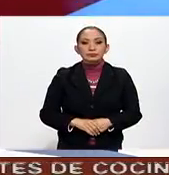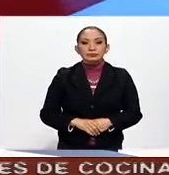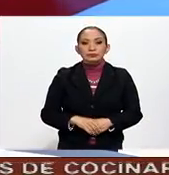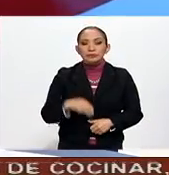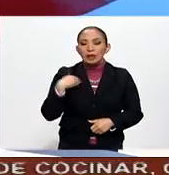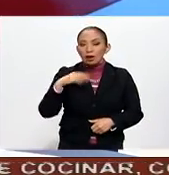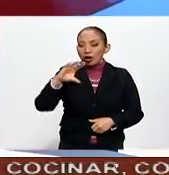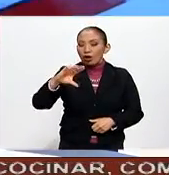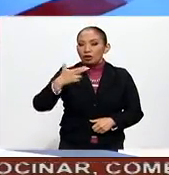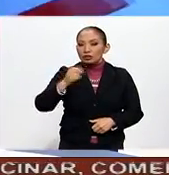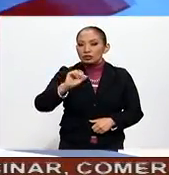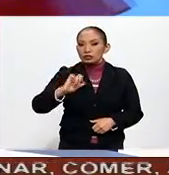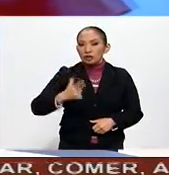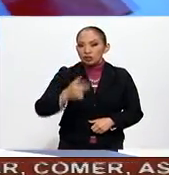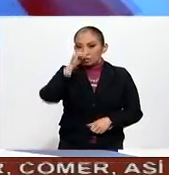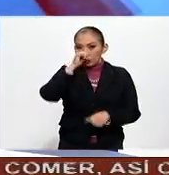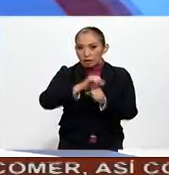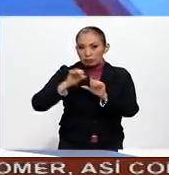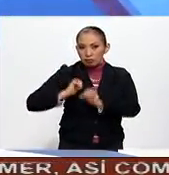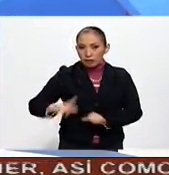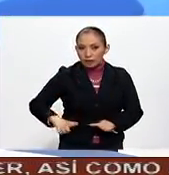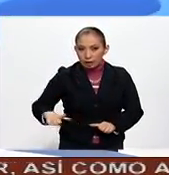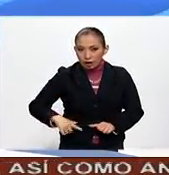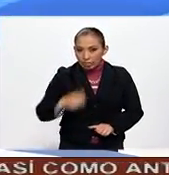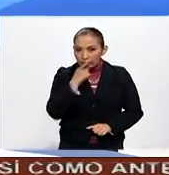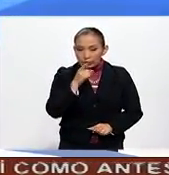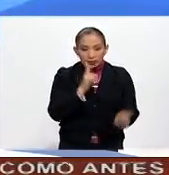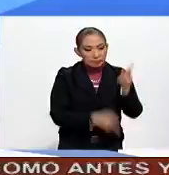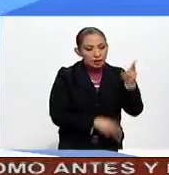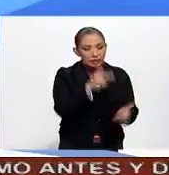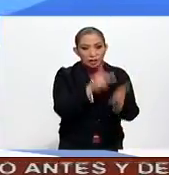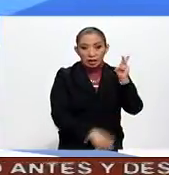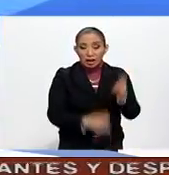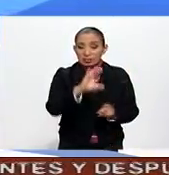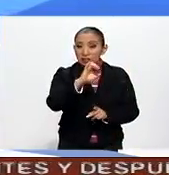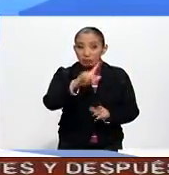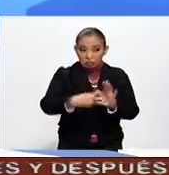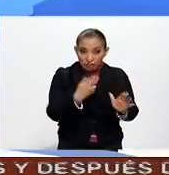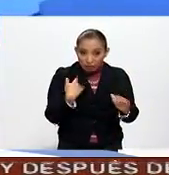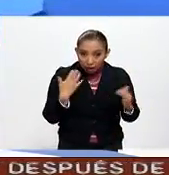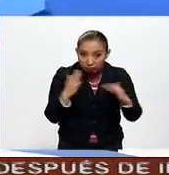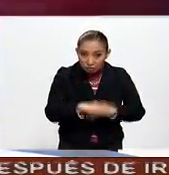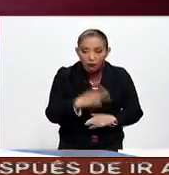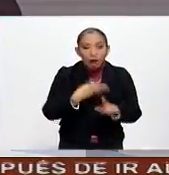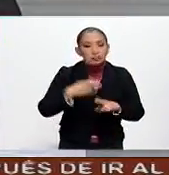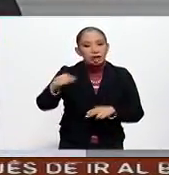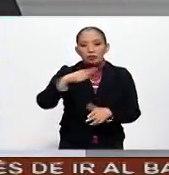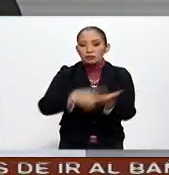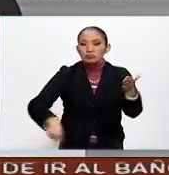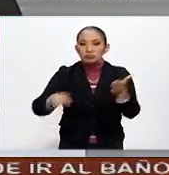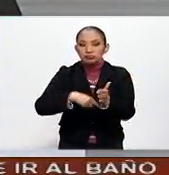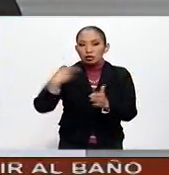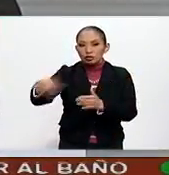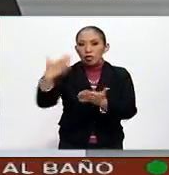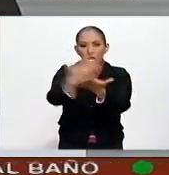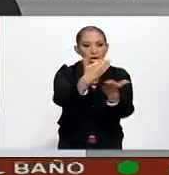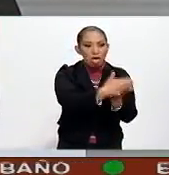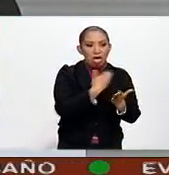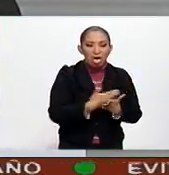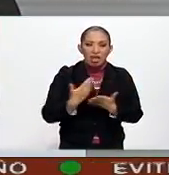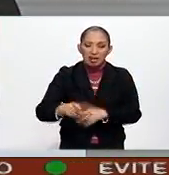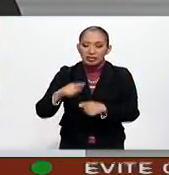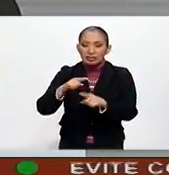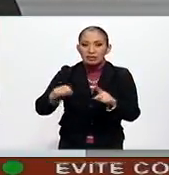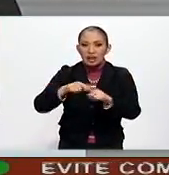Miguel Ángel Osorio Chong, secretario de Gobernación, advirtió que el diálogo con la CENTE no será restablecido hasta que levante los bloqueos que mantiene en